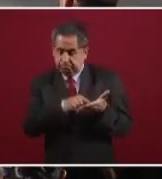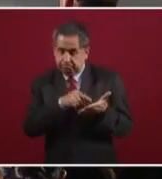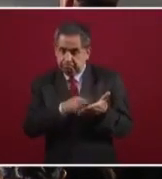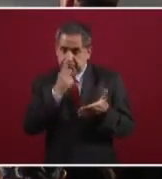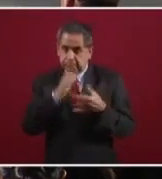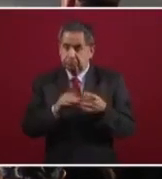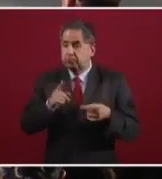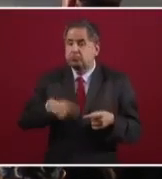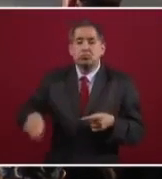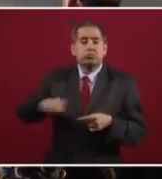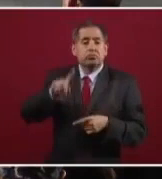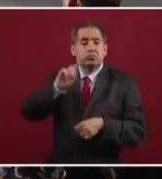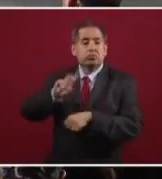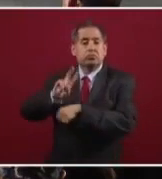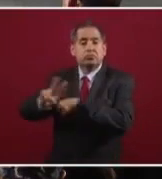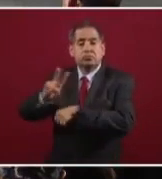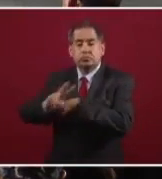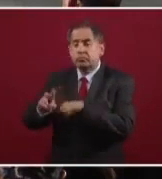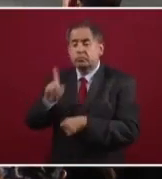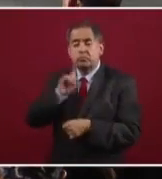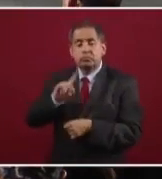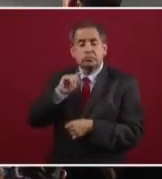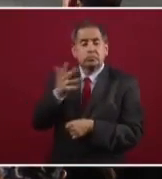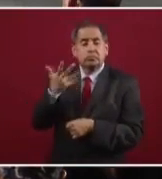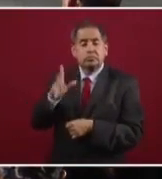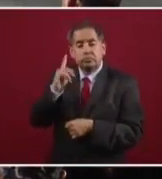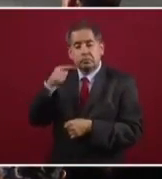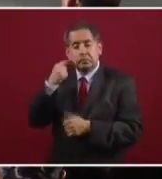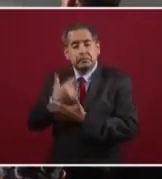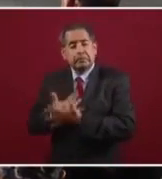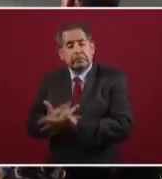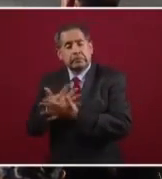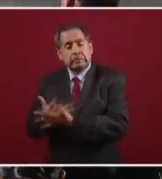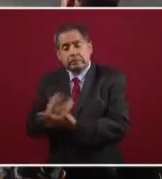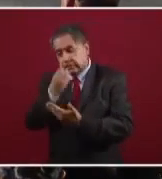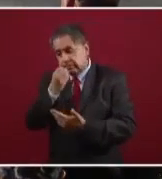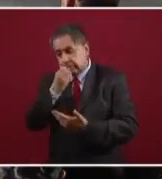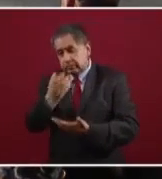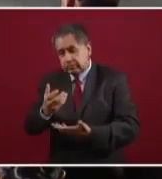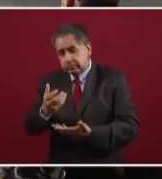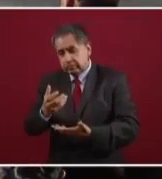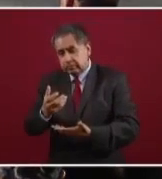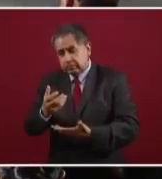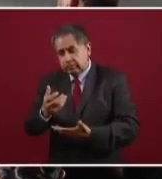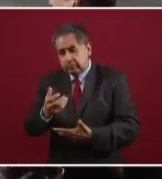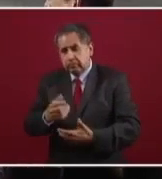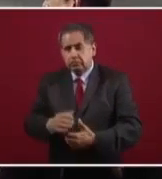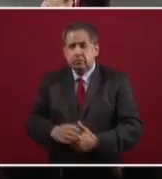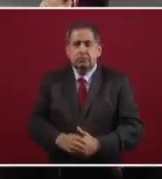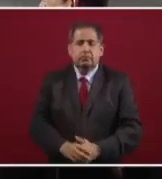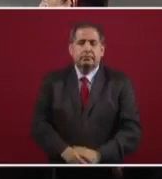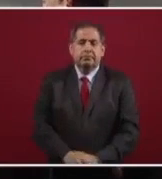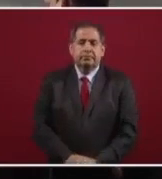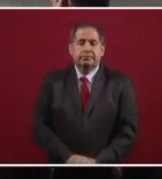las mujeres en Venezuela esperan durante 10 horas por comida. Más de